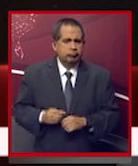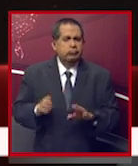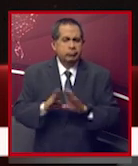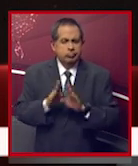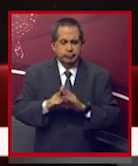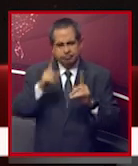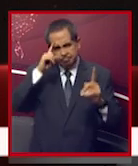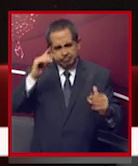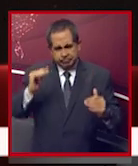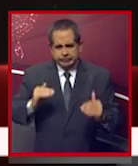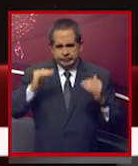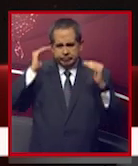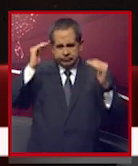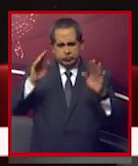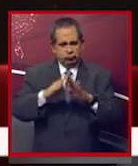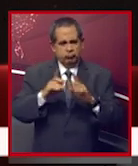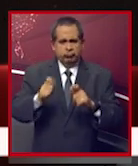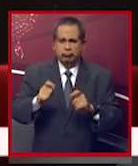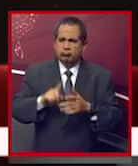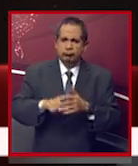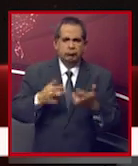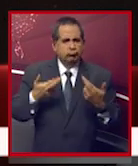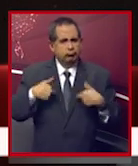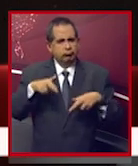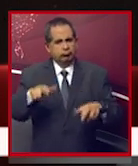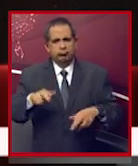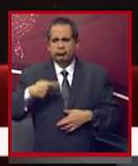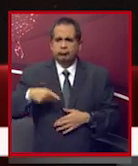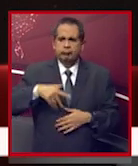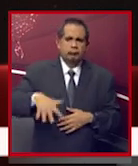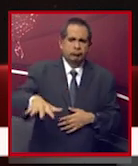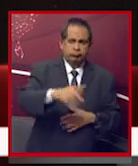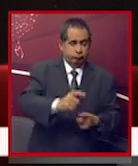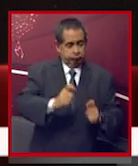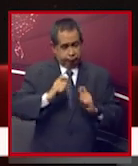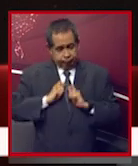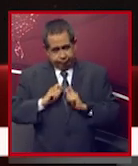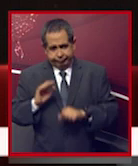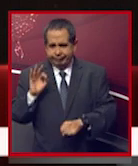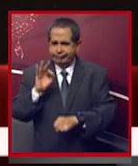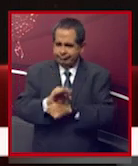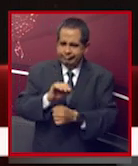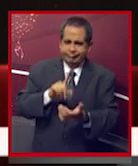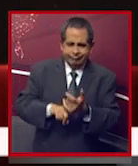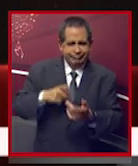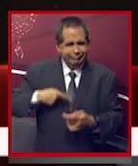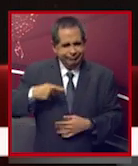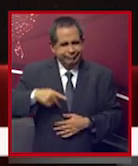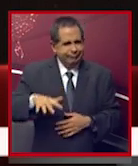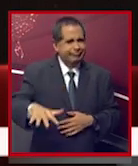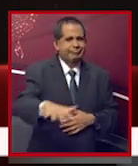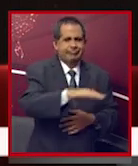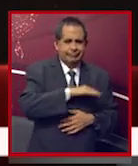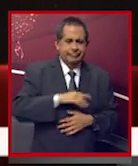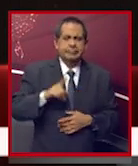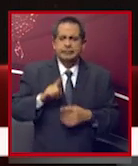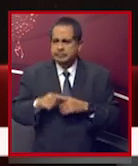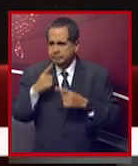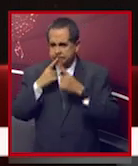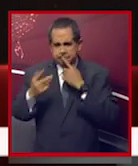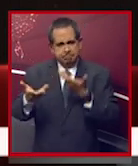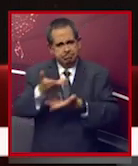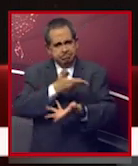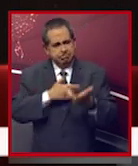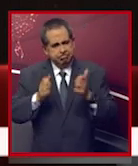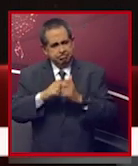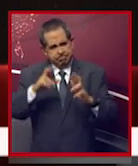poder soberano y representante auténtico del pueblo y para el pueblo, donde prevalezca un debate